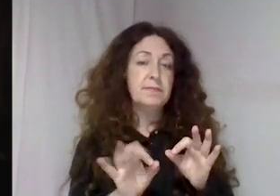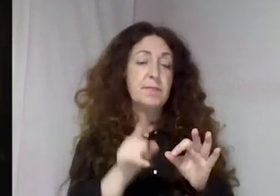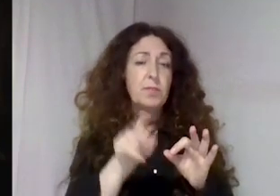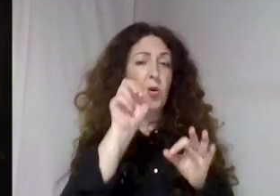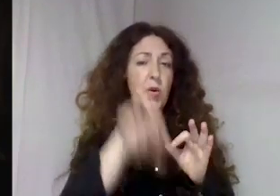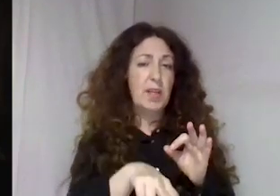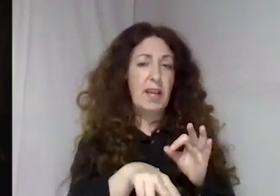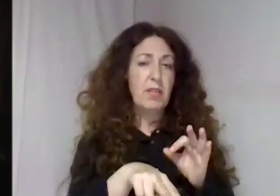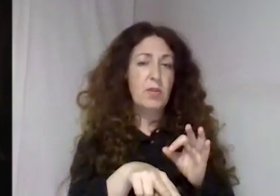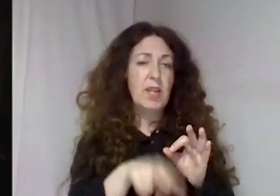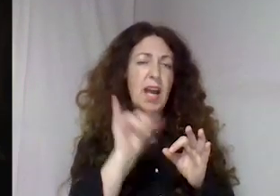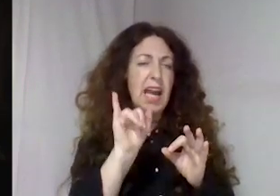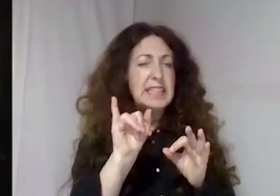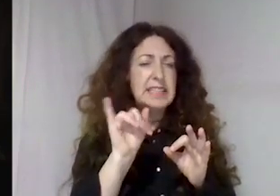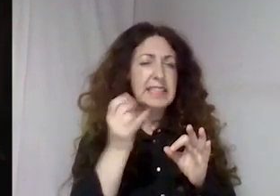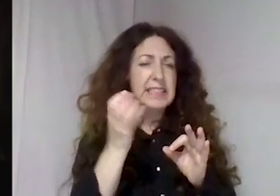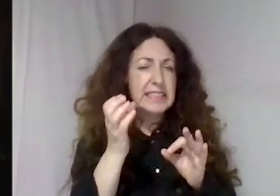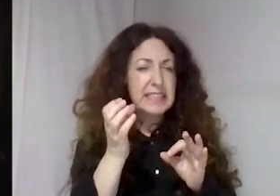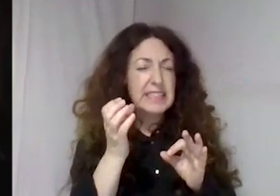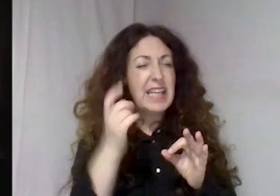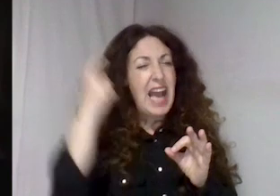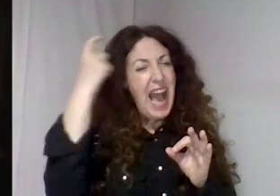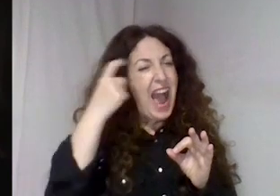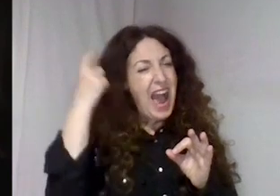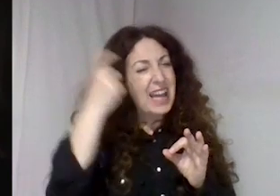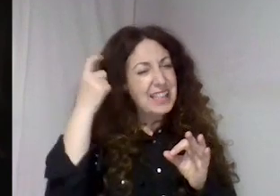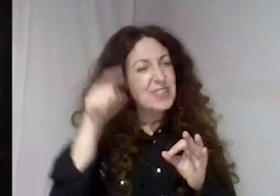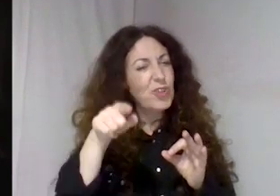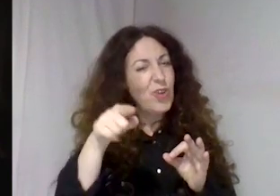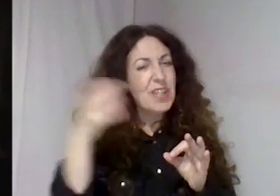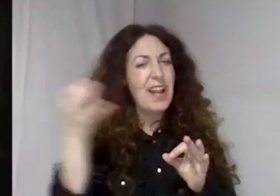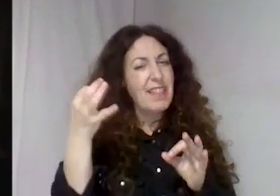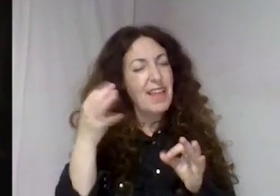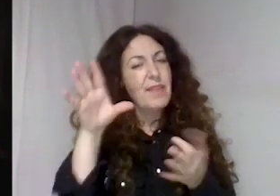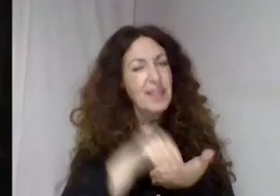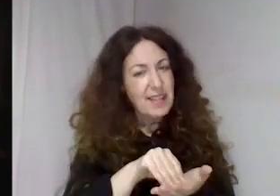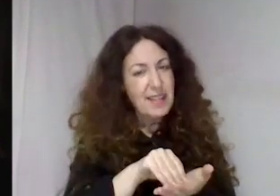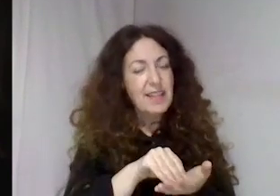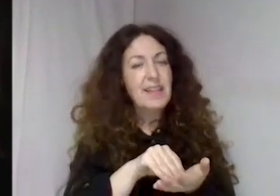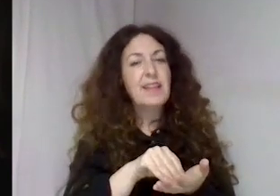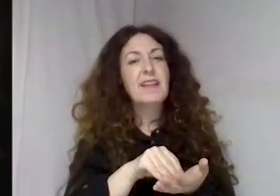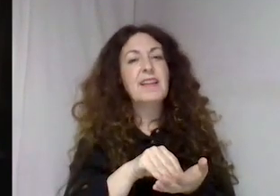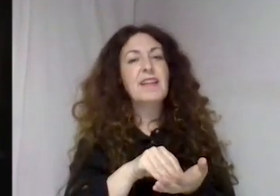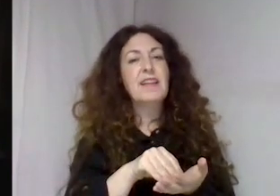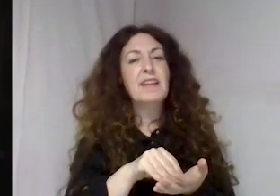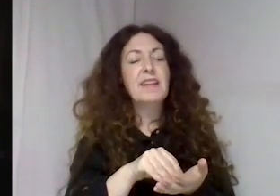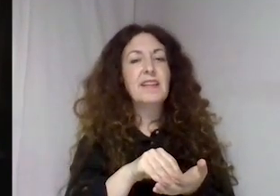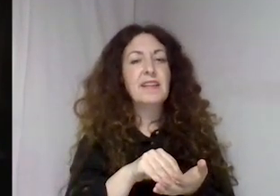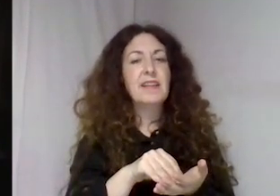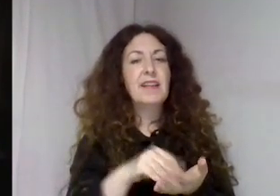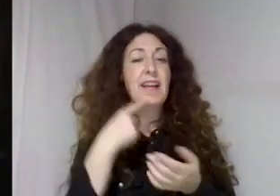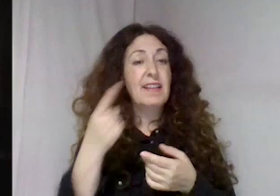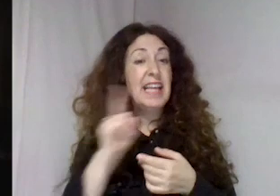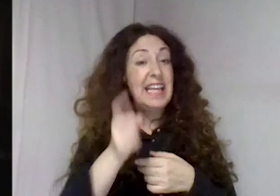Es así. Yo creo que tienes tú toda la razón. Que hay ahí, que el punto de Aristóteles, y le vamos al